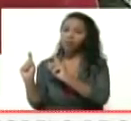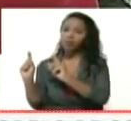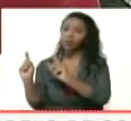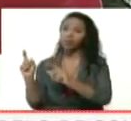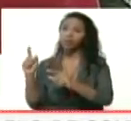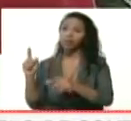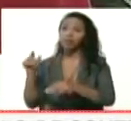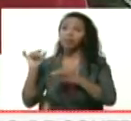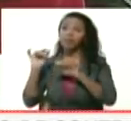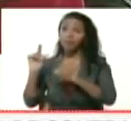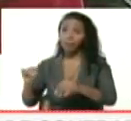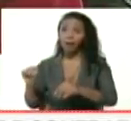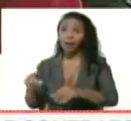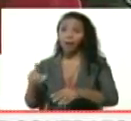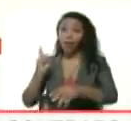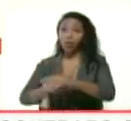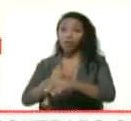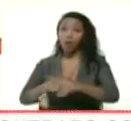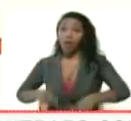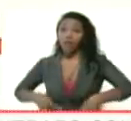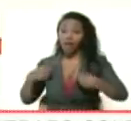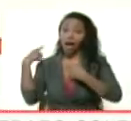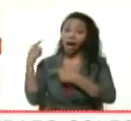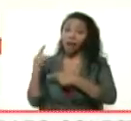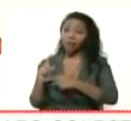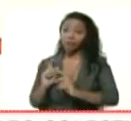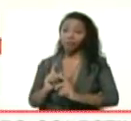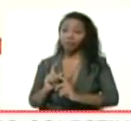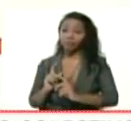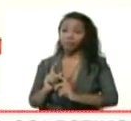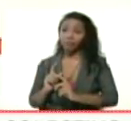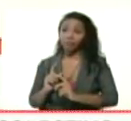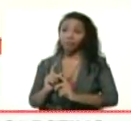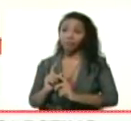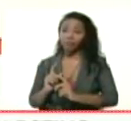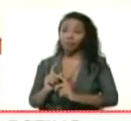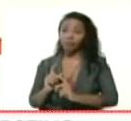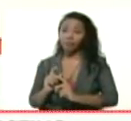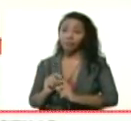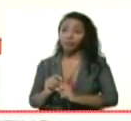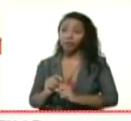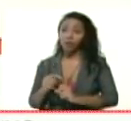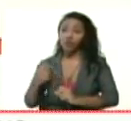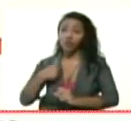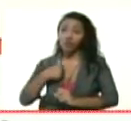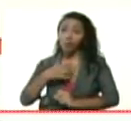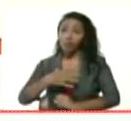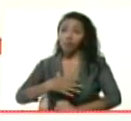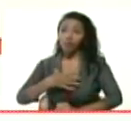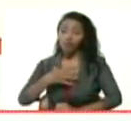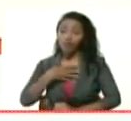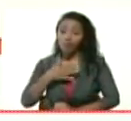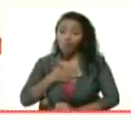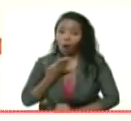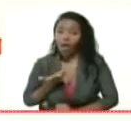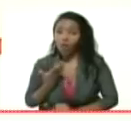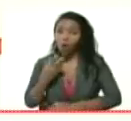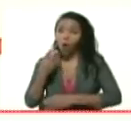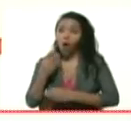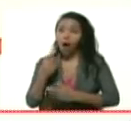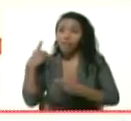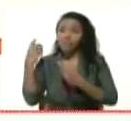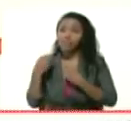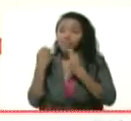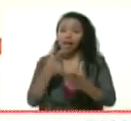vida tienen sus tiempos. Lo que yo puedo asegurar y en lo que el